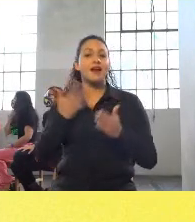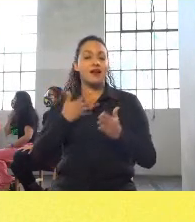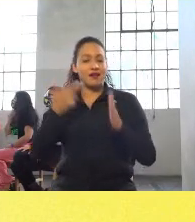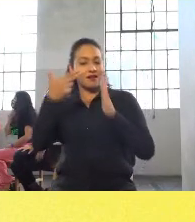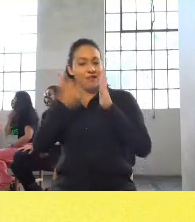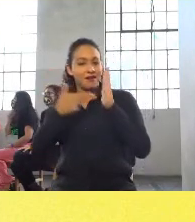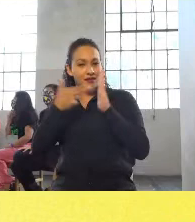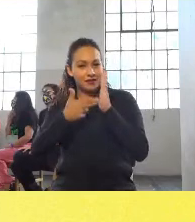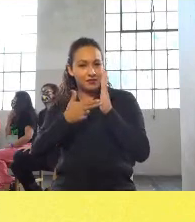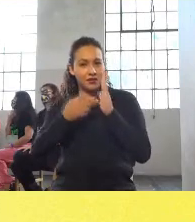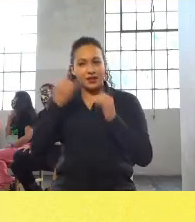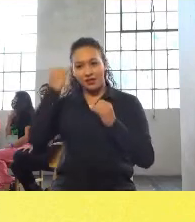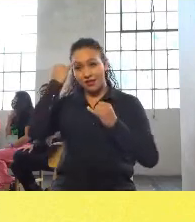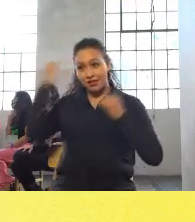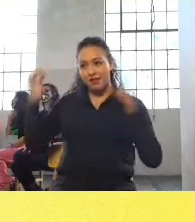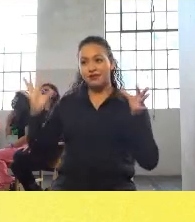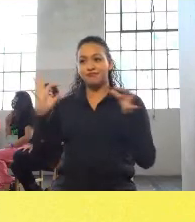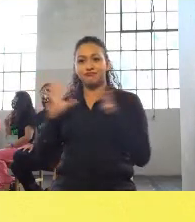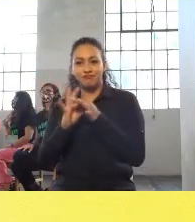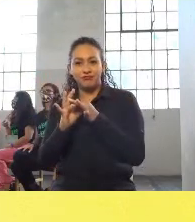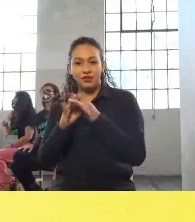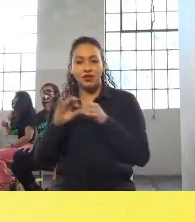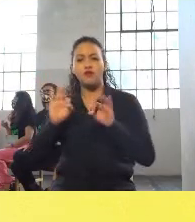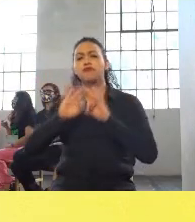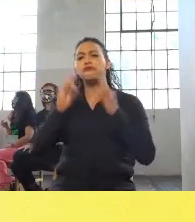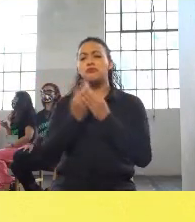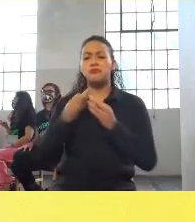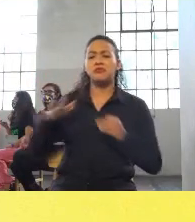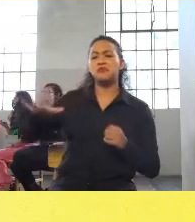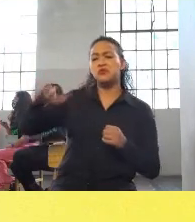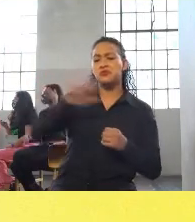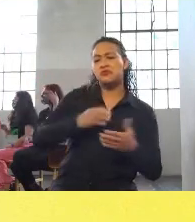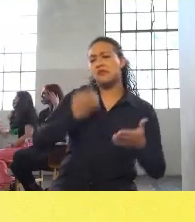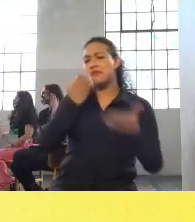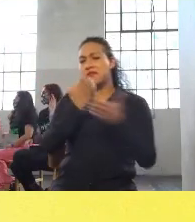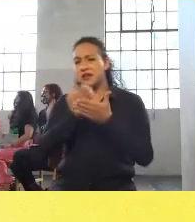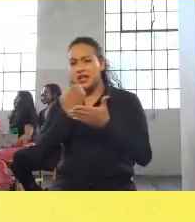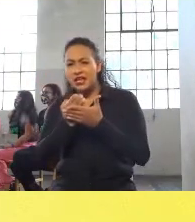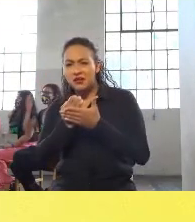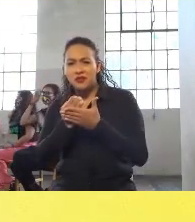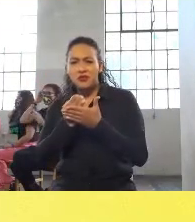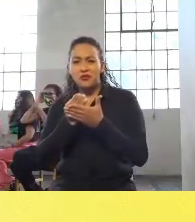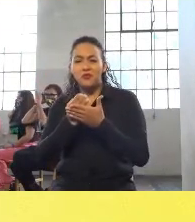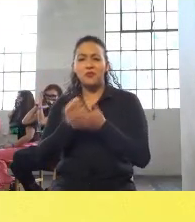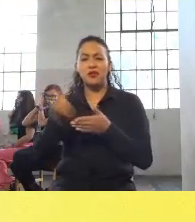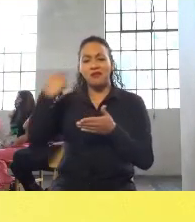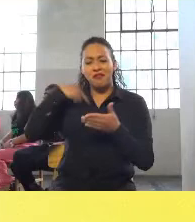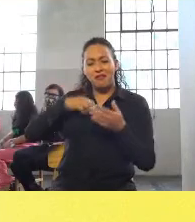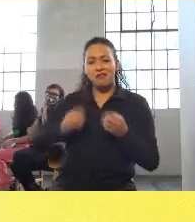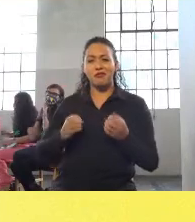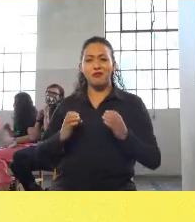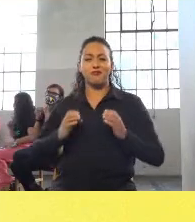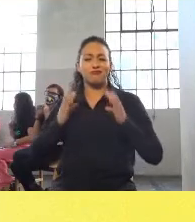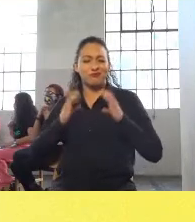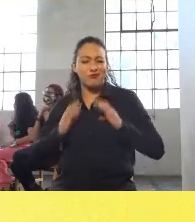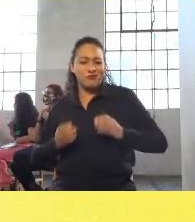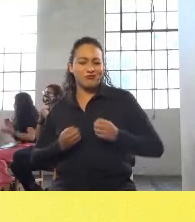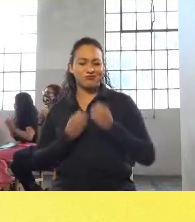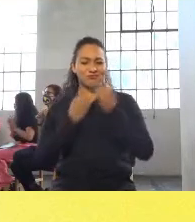generar bienestar genuino, ya sea social, ambiental, económico, espiritual, emocional o relacional.